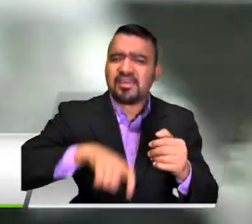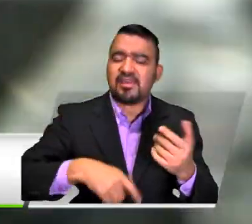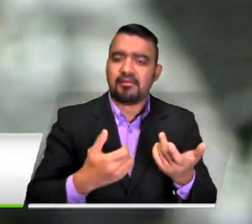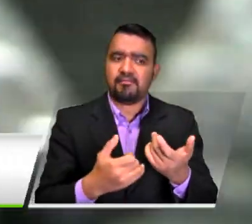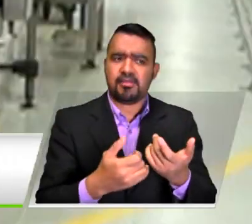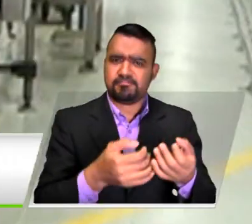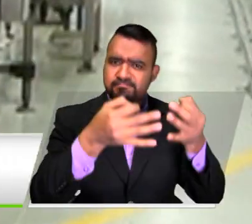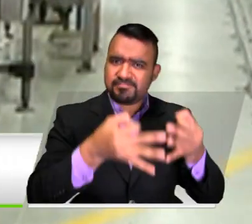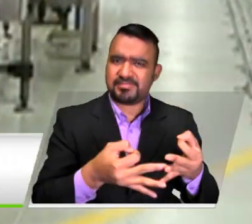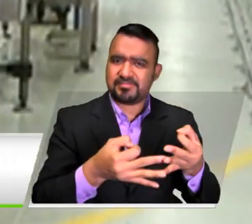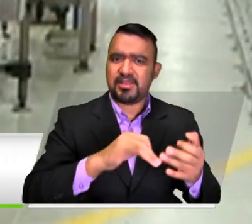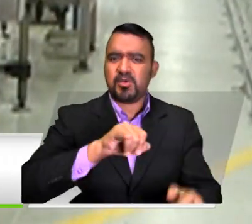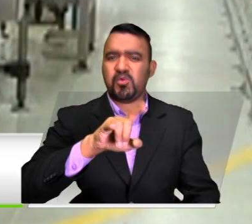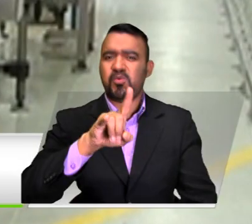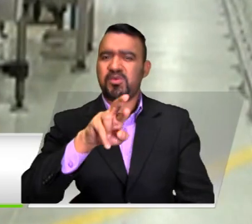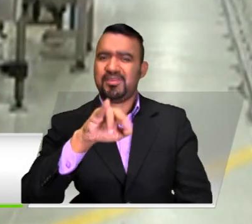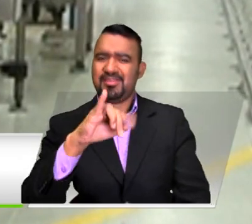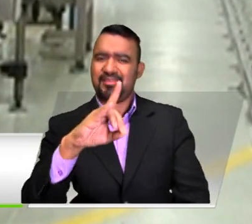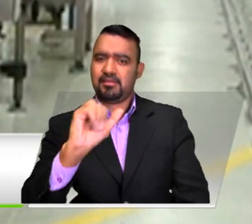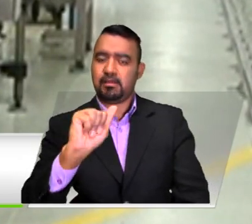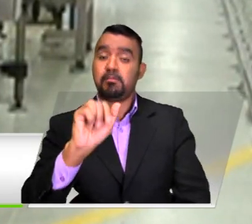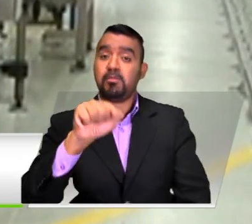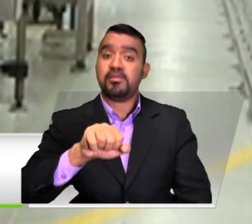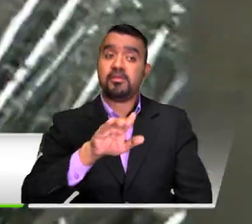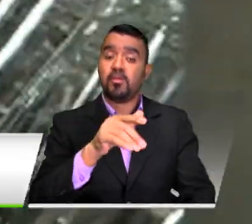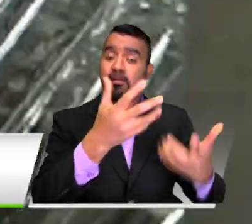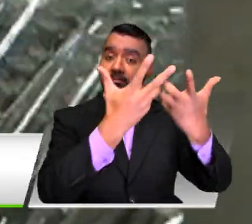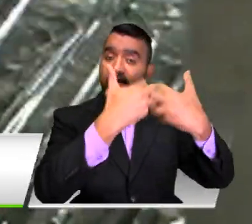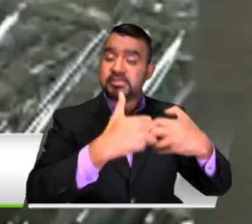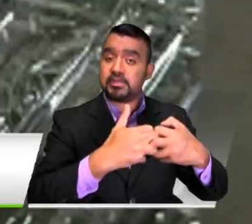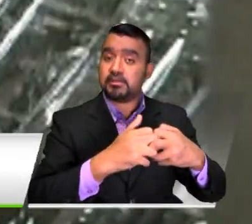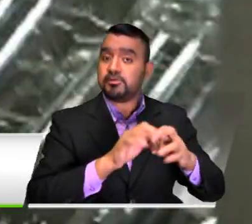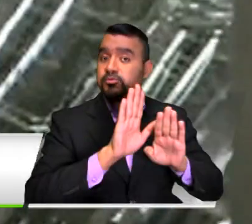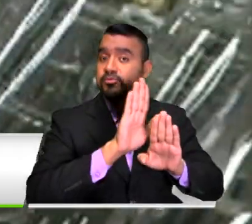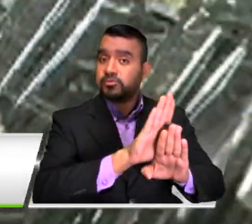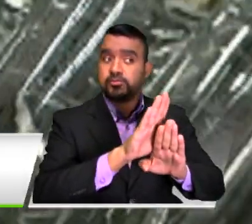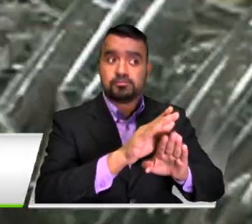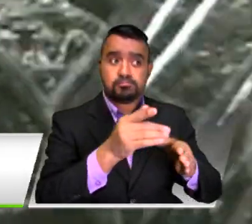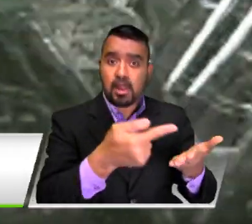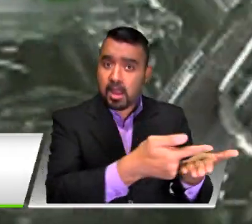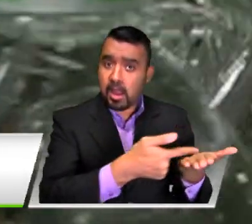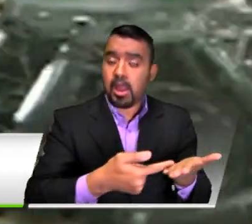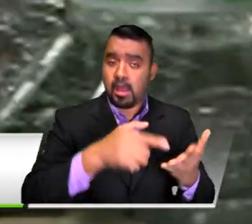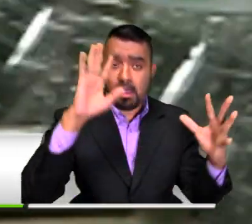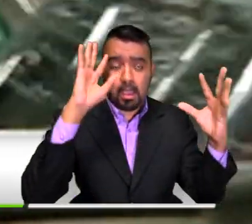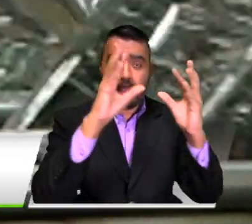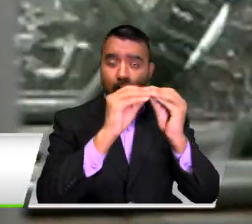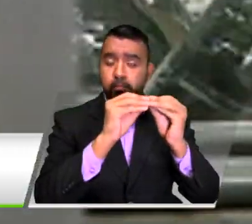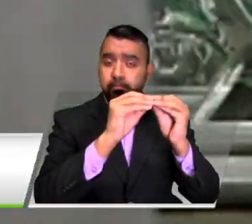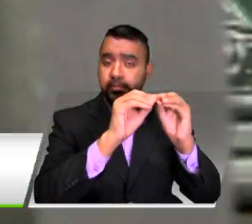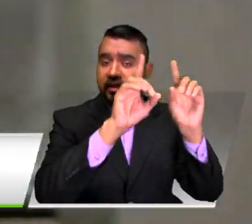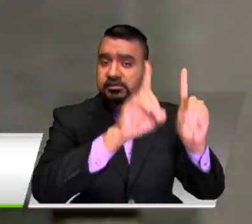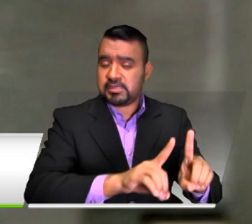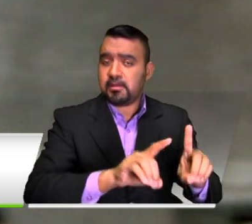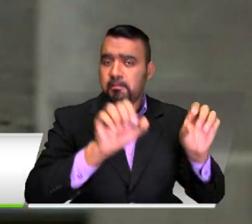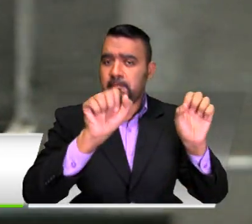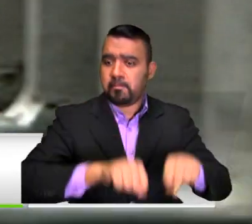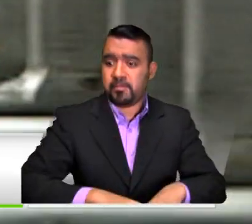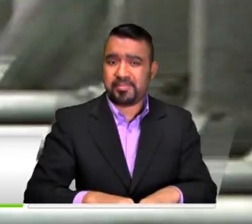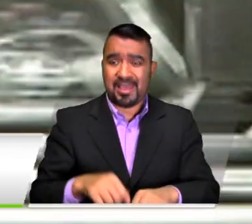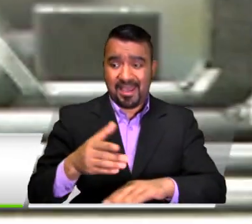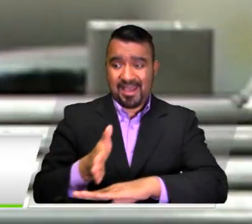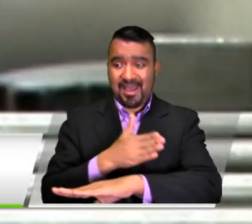derechos y de tomar decisiones a título propio. Entonces la fábrica de licores de Antioquia, como dependencia adscrita a la Secretaría de